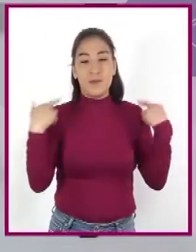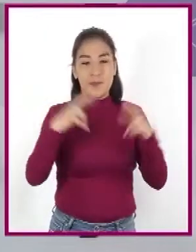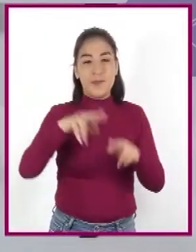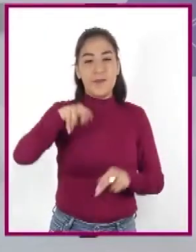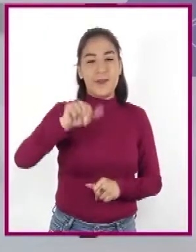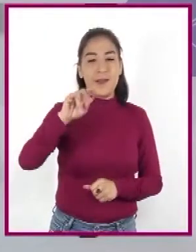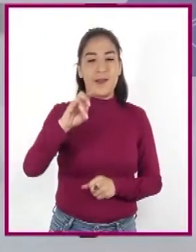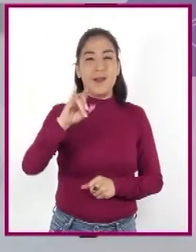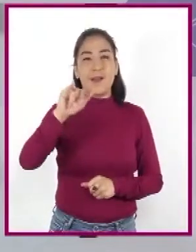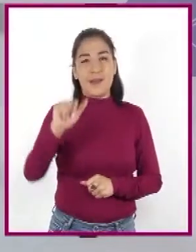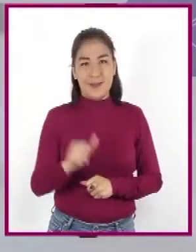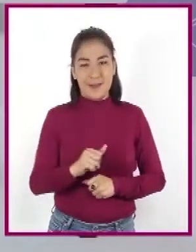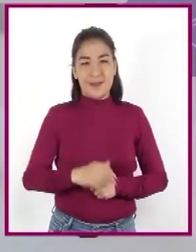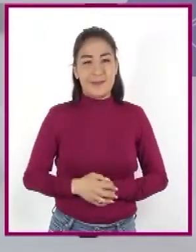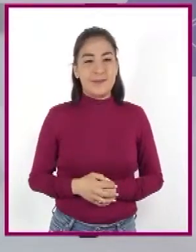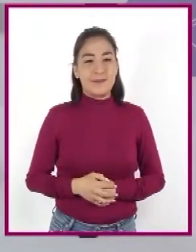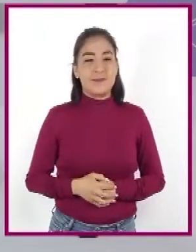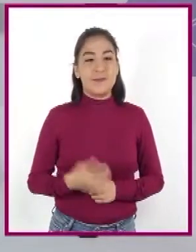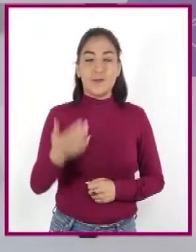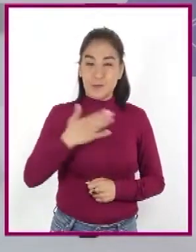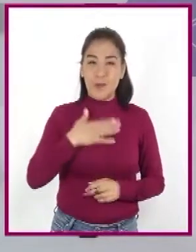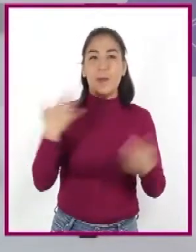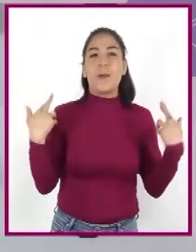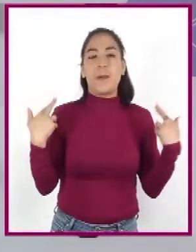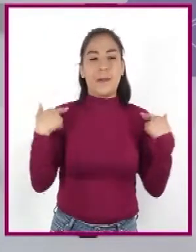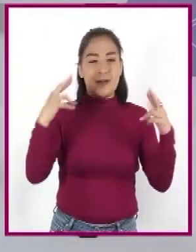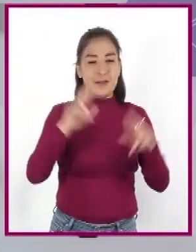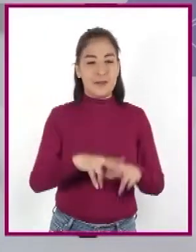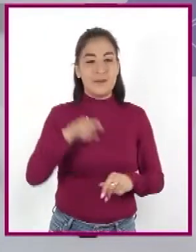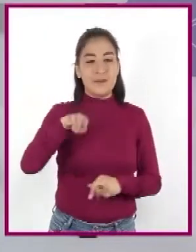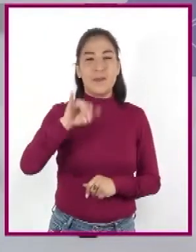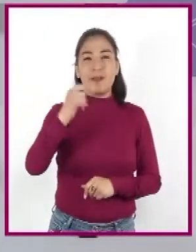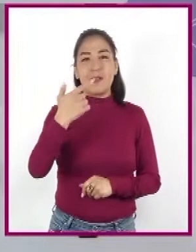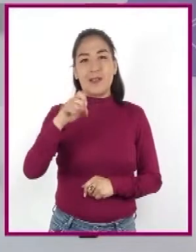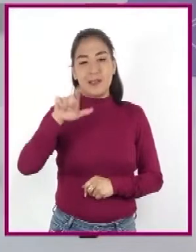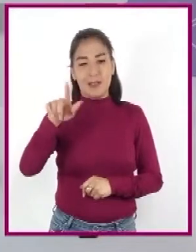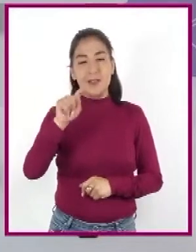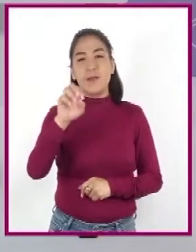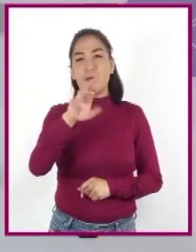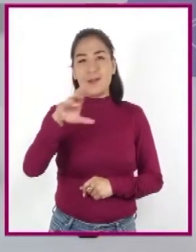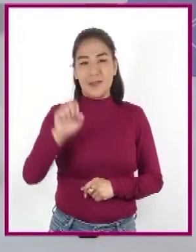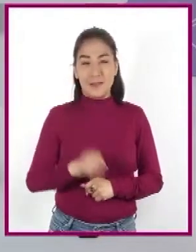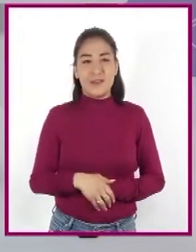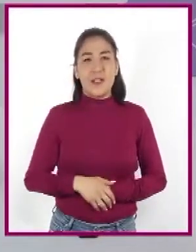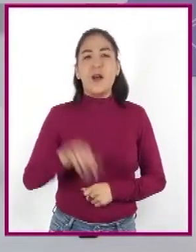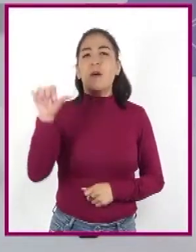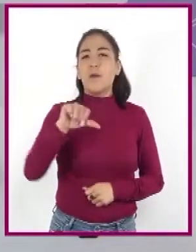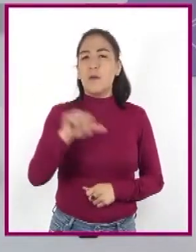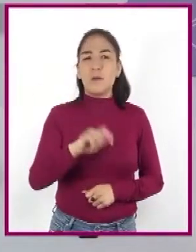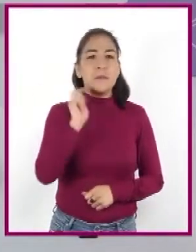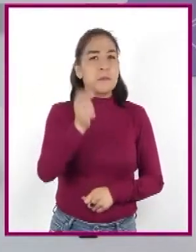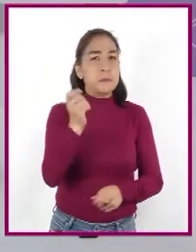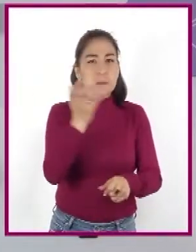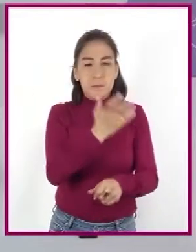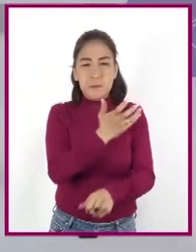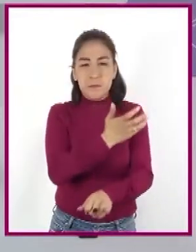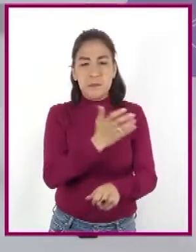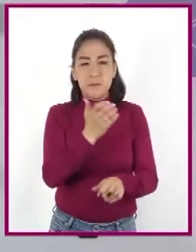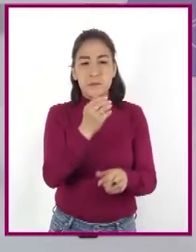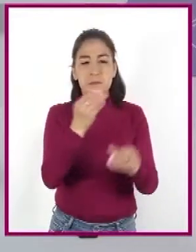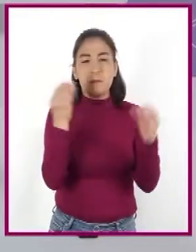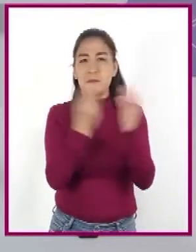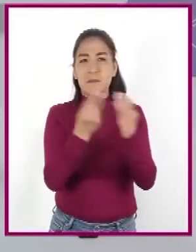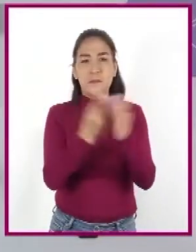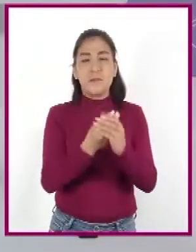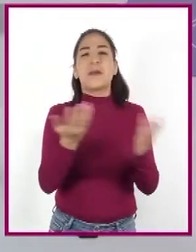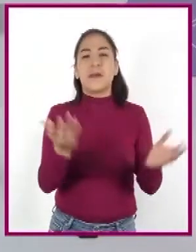Raquel Sánchez Muñoz. Y yo soy el profesor Miguel Ángel Torres Mayén. Durante esta sesión estaremos acompañándolos para desarrollar